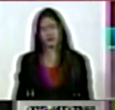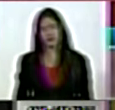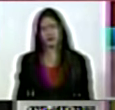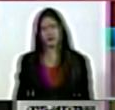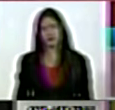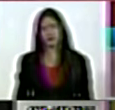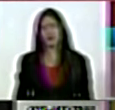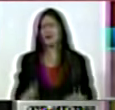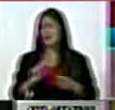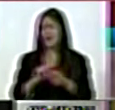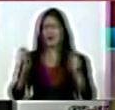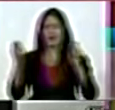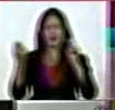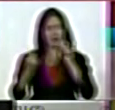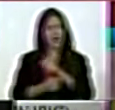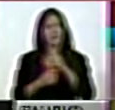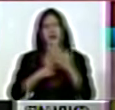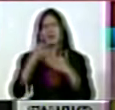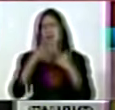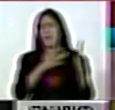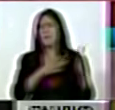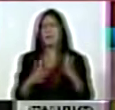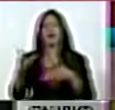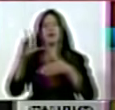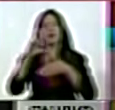que cambie su política hacia Venezuela y hacia América Latina.